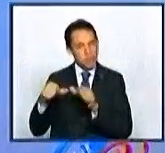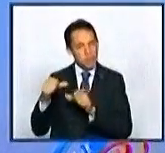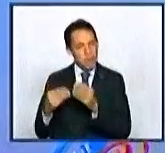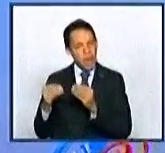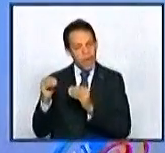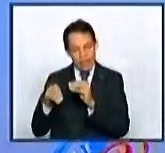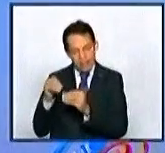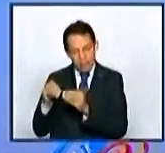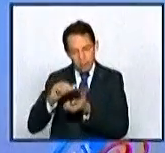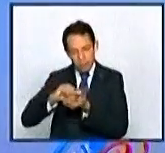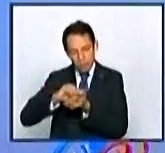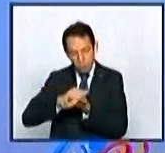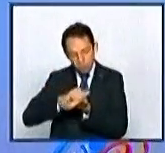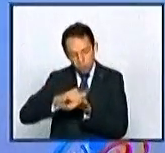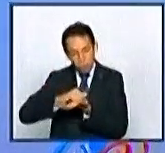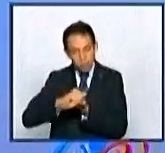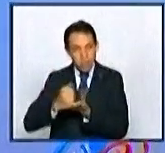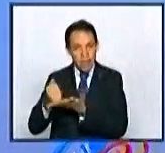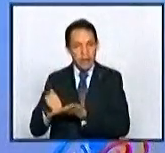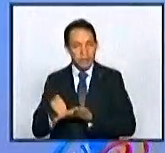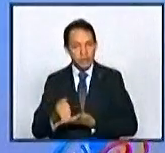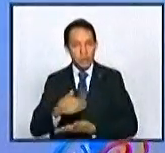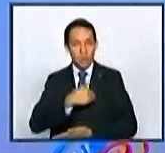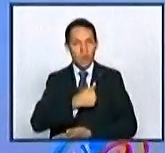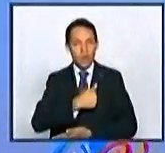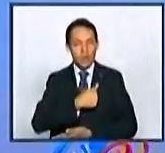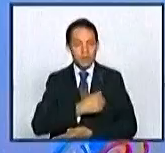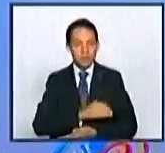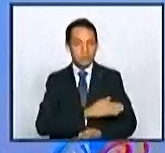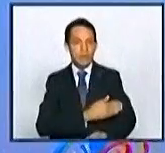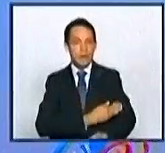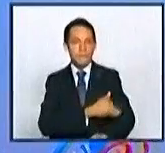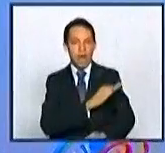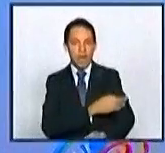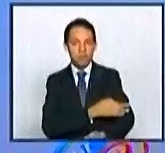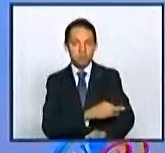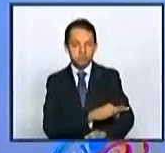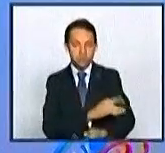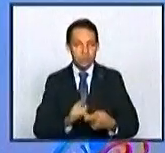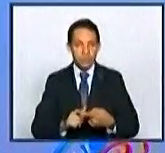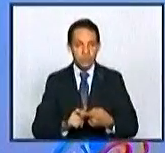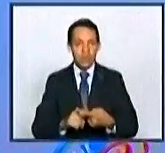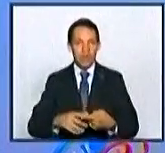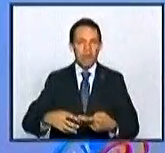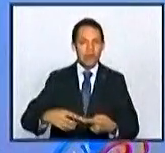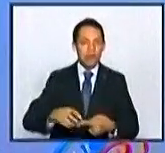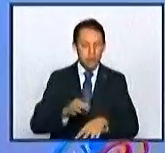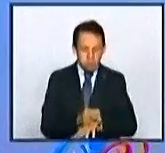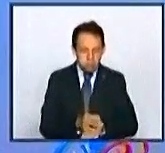proteger el sistema cardiovascular, hipertensión arterial, úlcera varicosa,